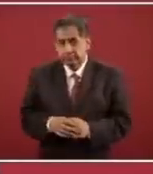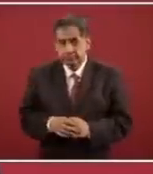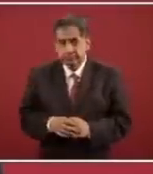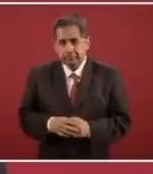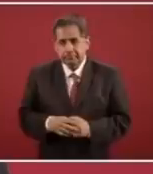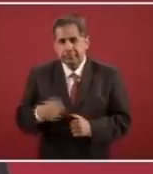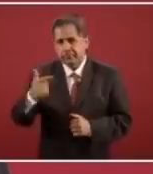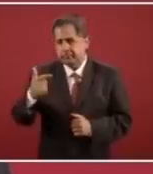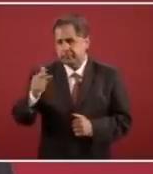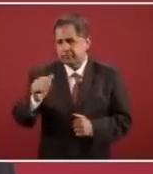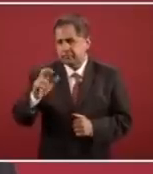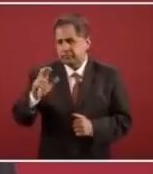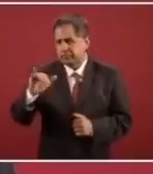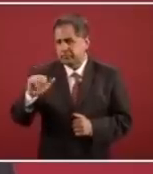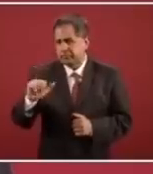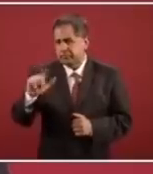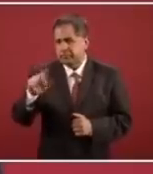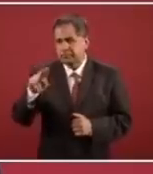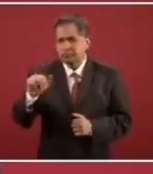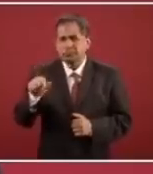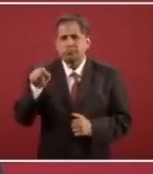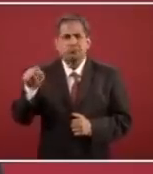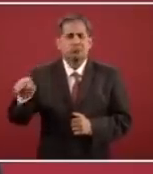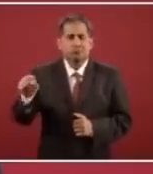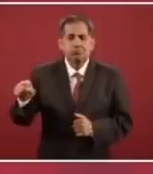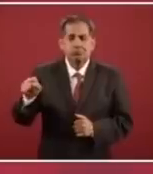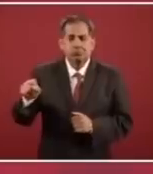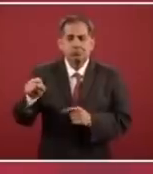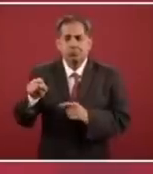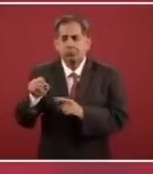García Luna tenía fascinado